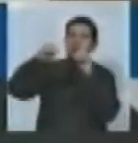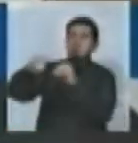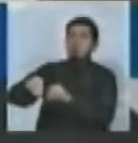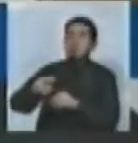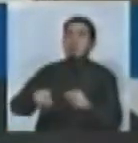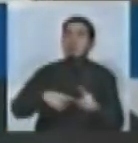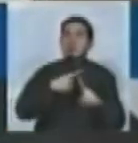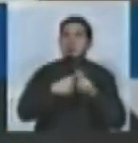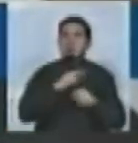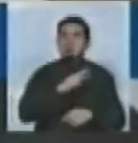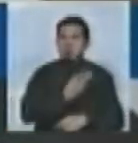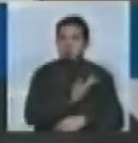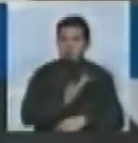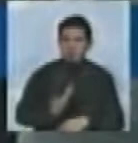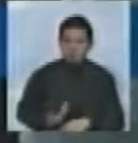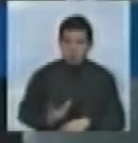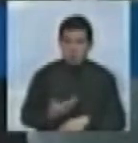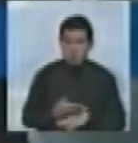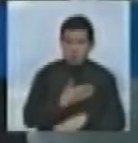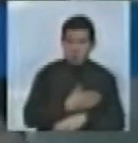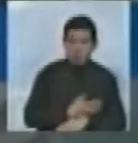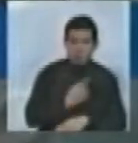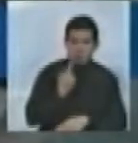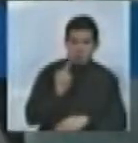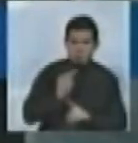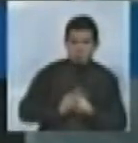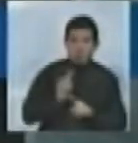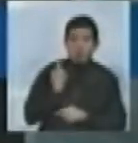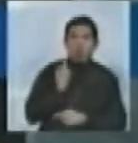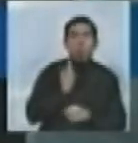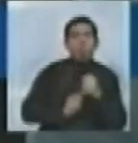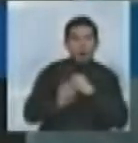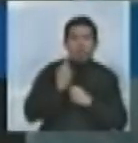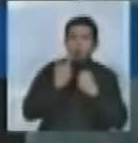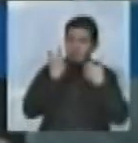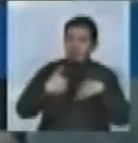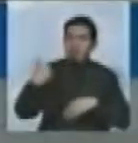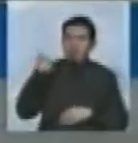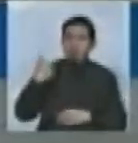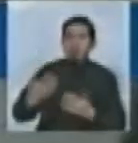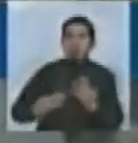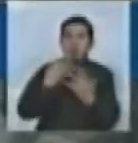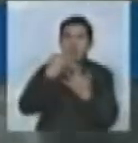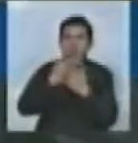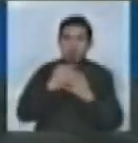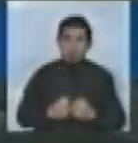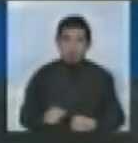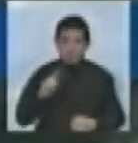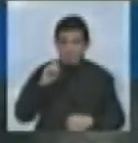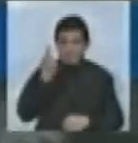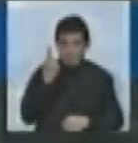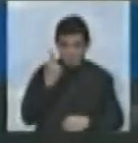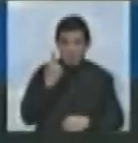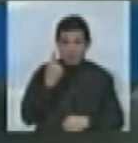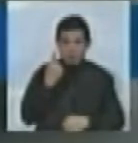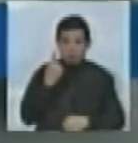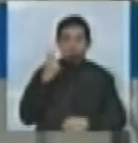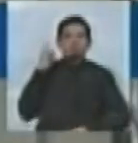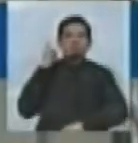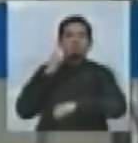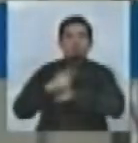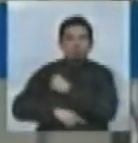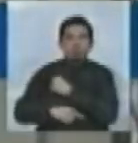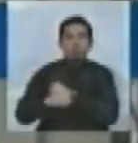segundo mandatario, quien cumplió a principio de este mes un año de prisión tras ser condenado en primera instancia en el caso